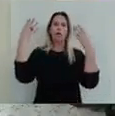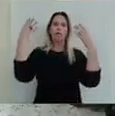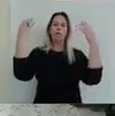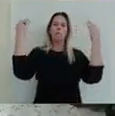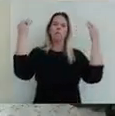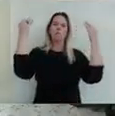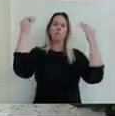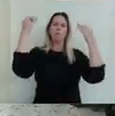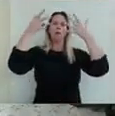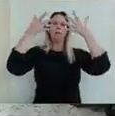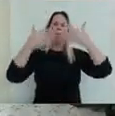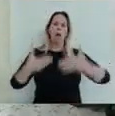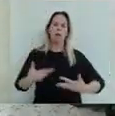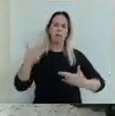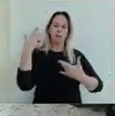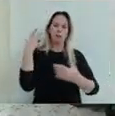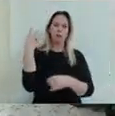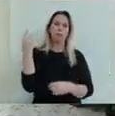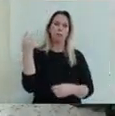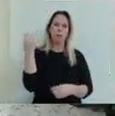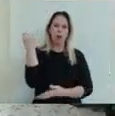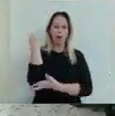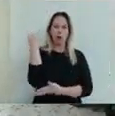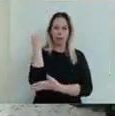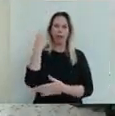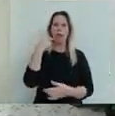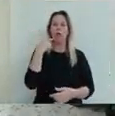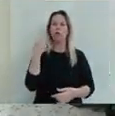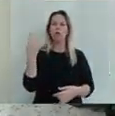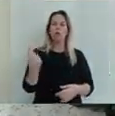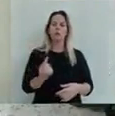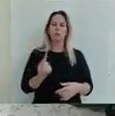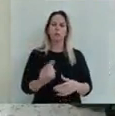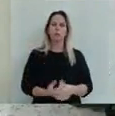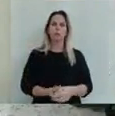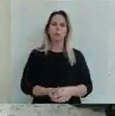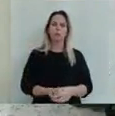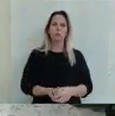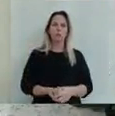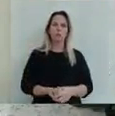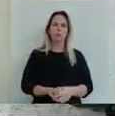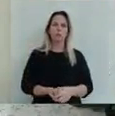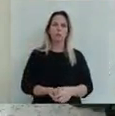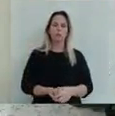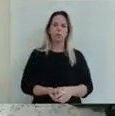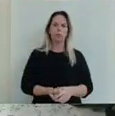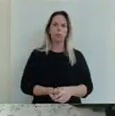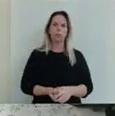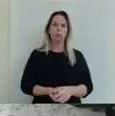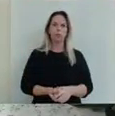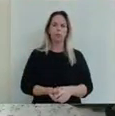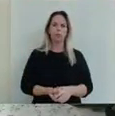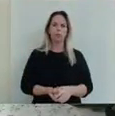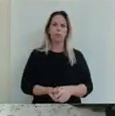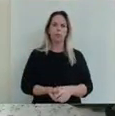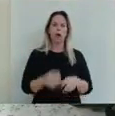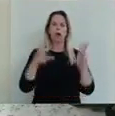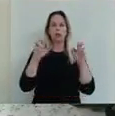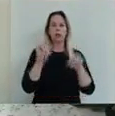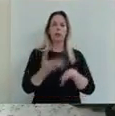6.473.000 provenientes del Gobierno Nacional para paliar la crisis que sufre en materia económica como producto del aislamiento social preventivo y